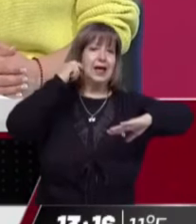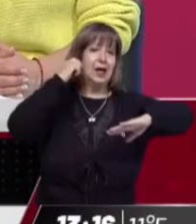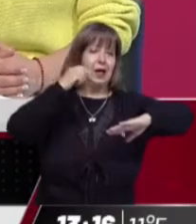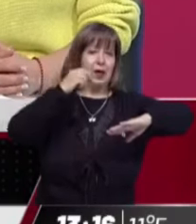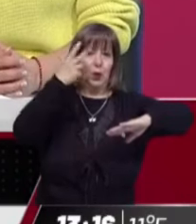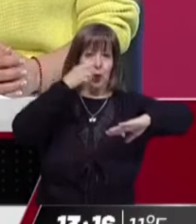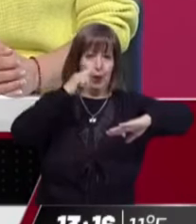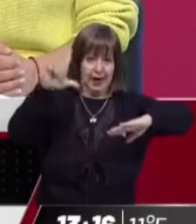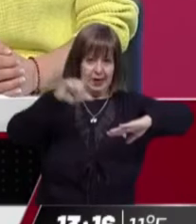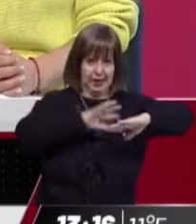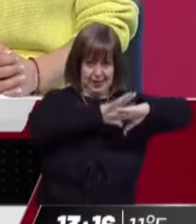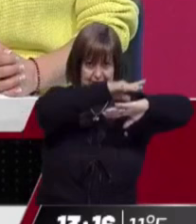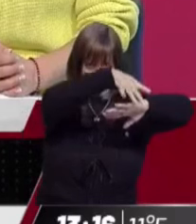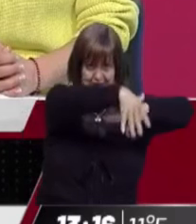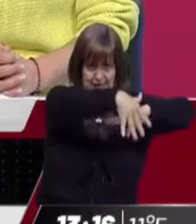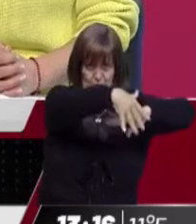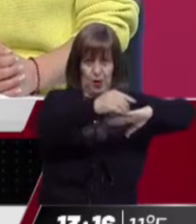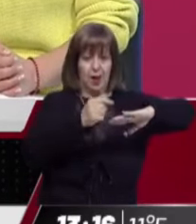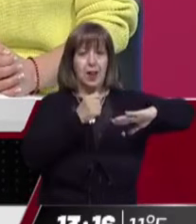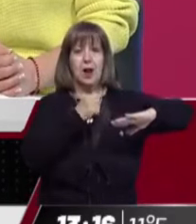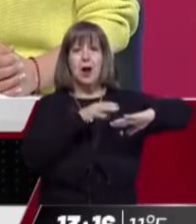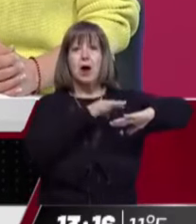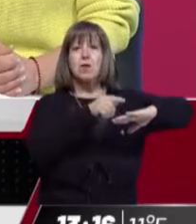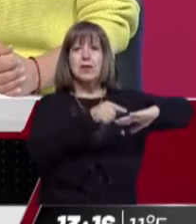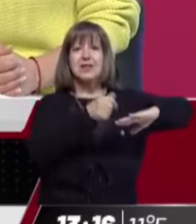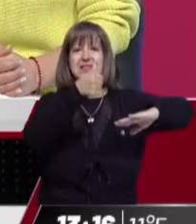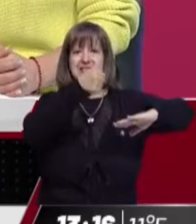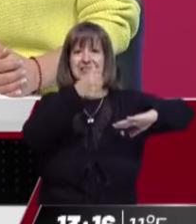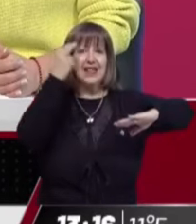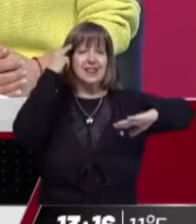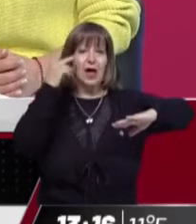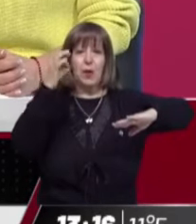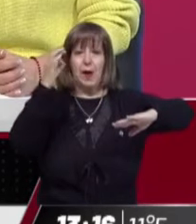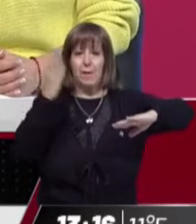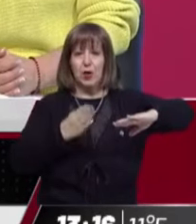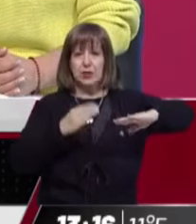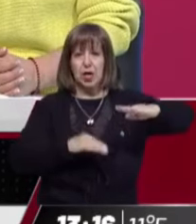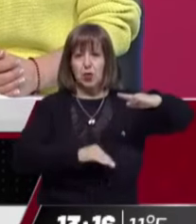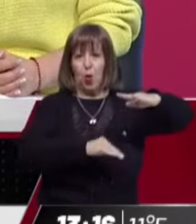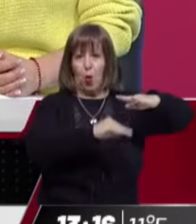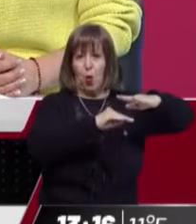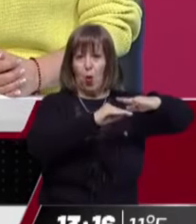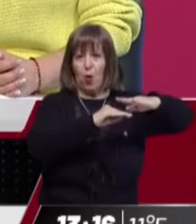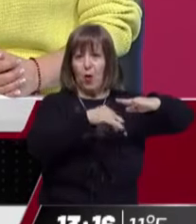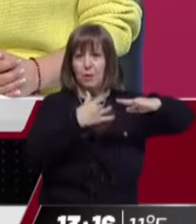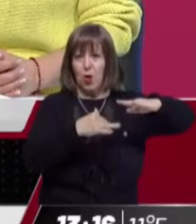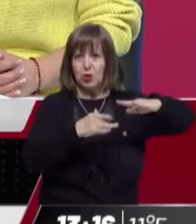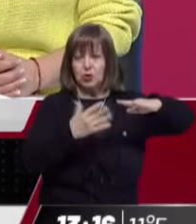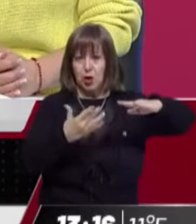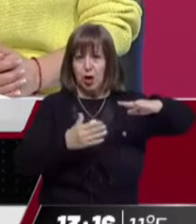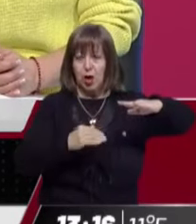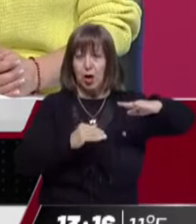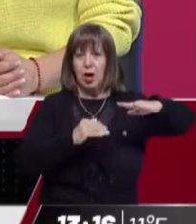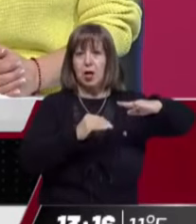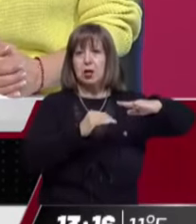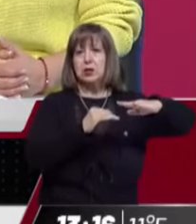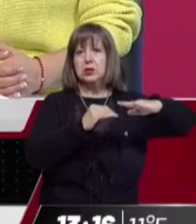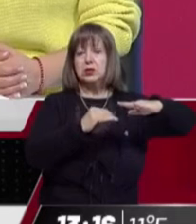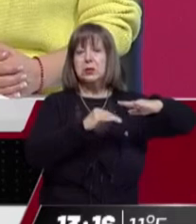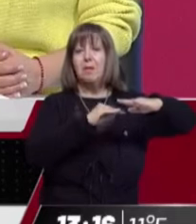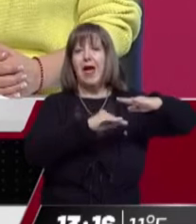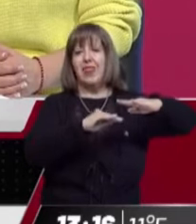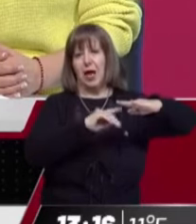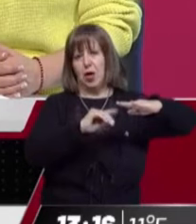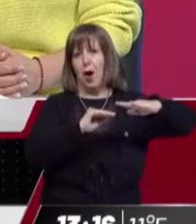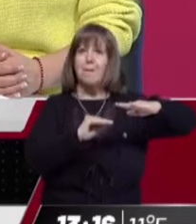propios datos de la Dirección General de Irrigación, están al 69% de su capacidad. Están muy por encima de su